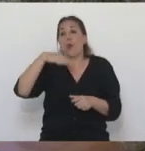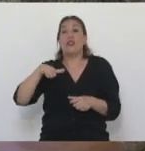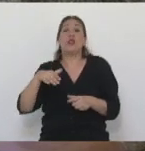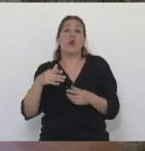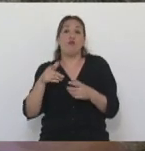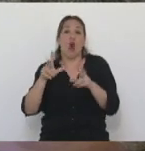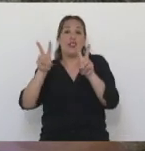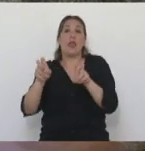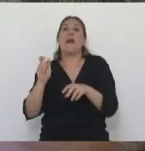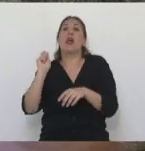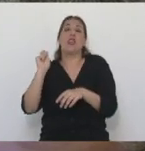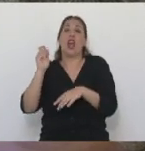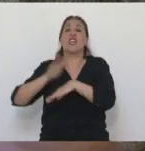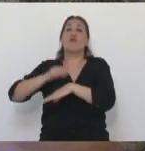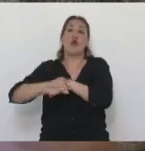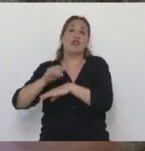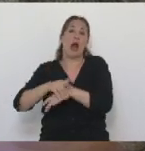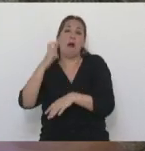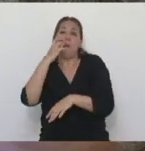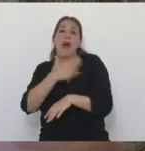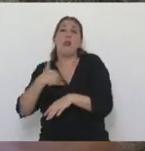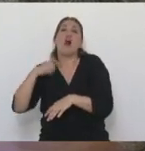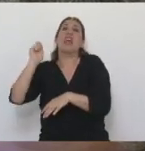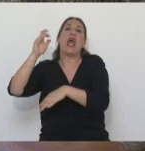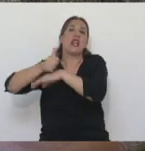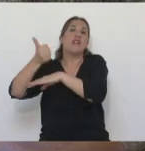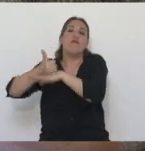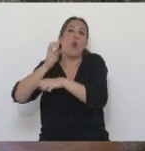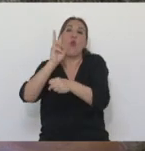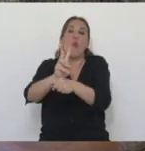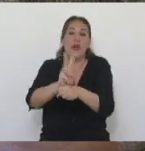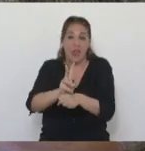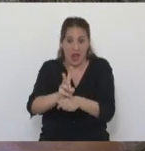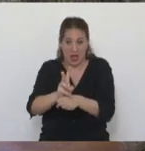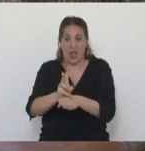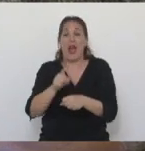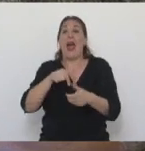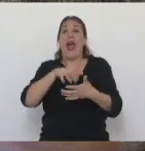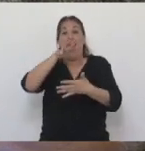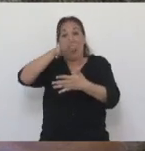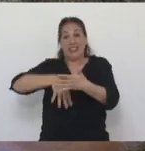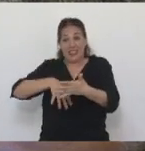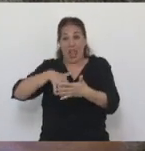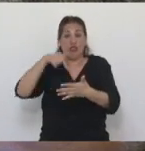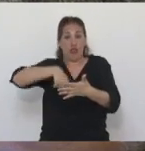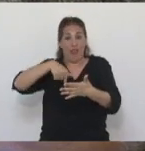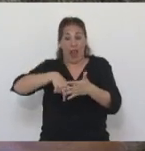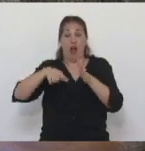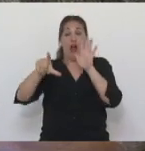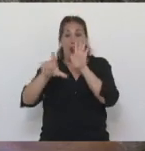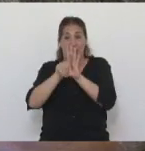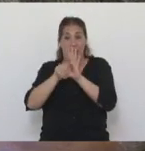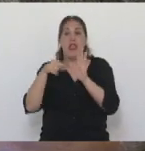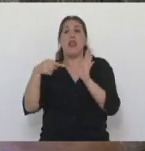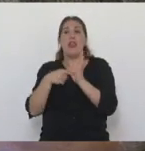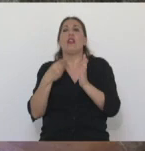través de sus representantes legales. Congruentemente con ello, el texto vigente de la ley reconoce